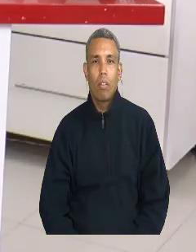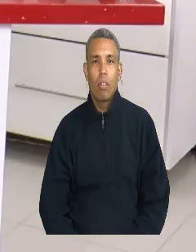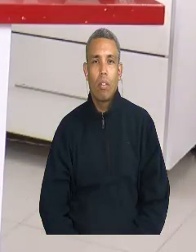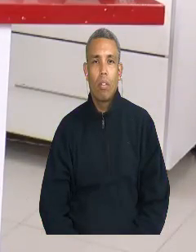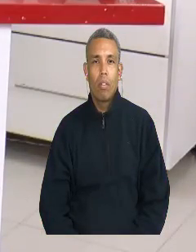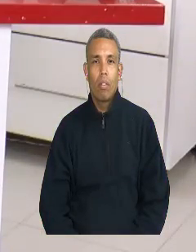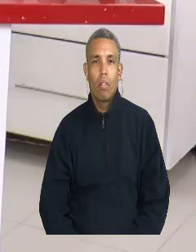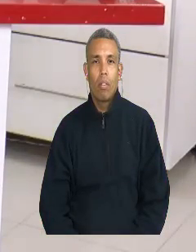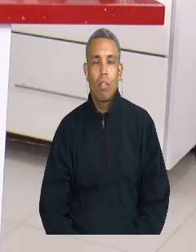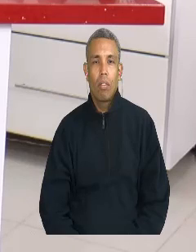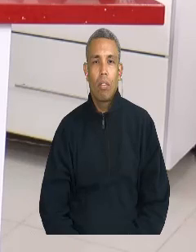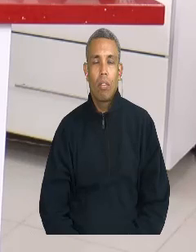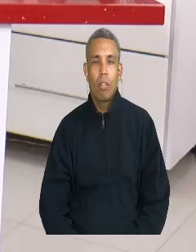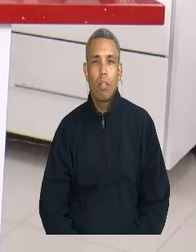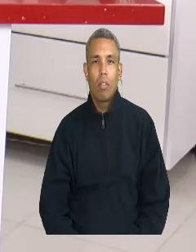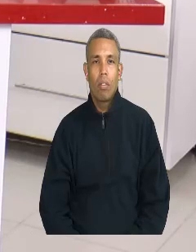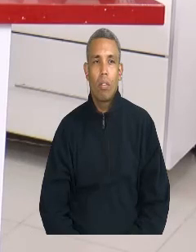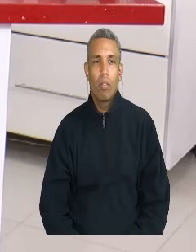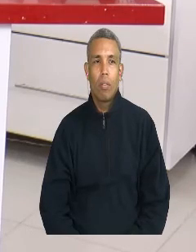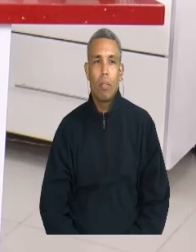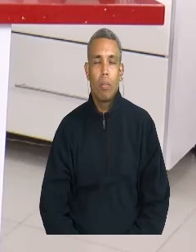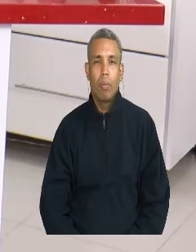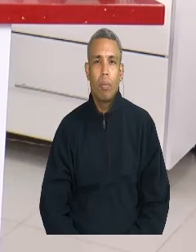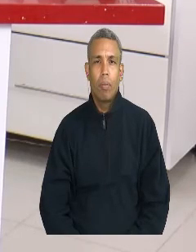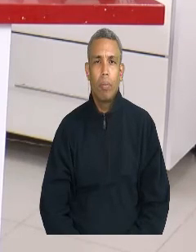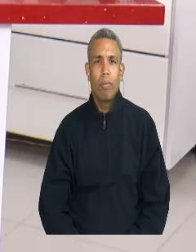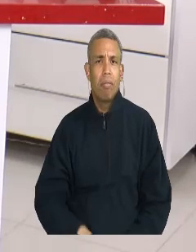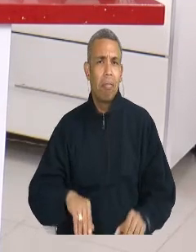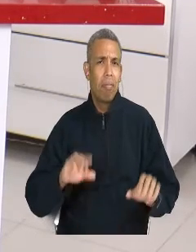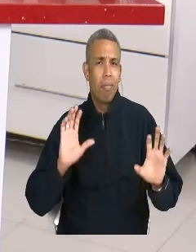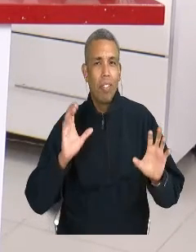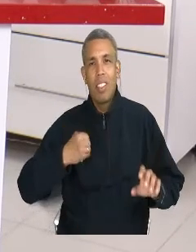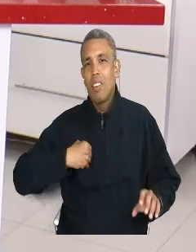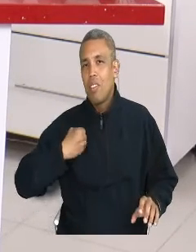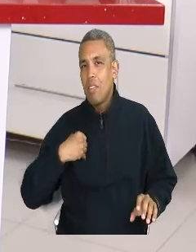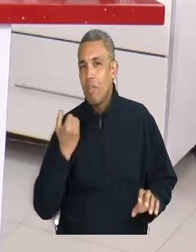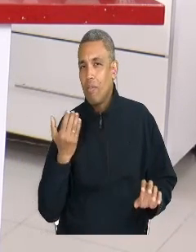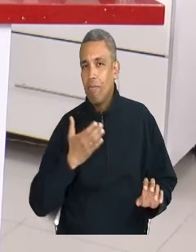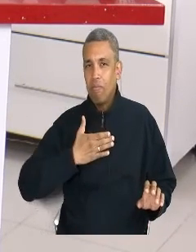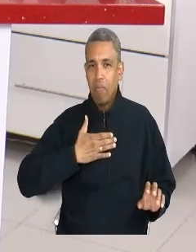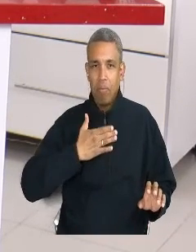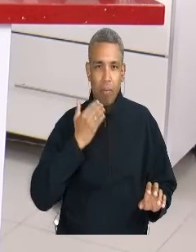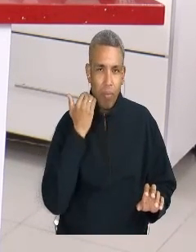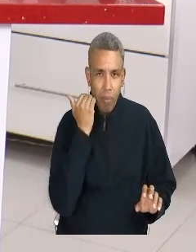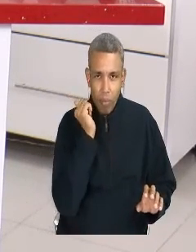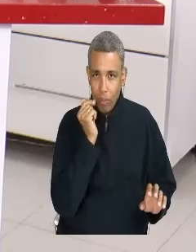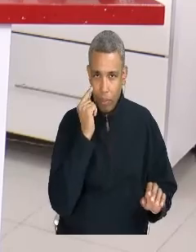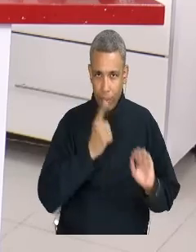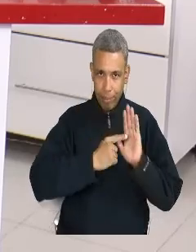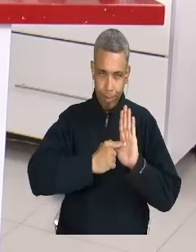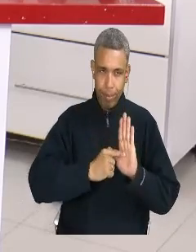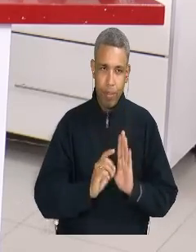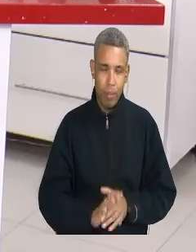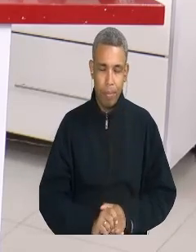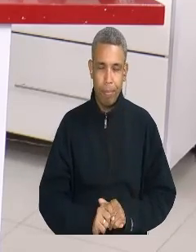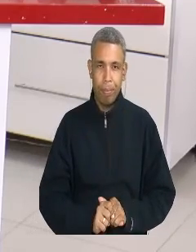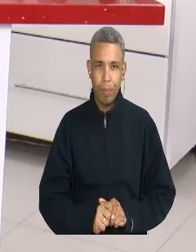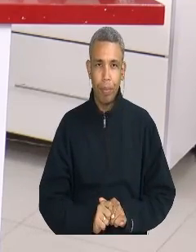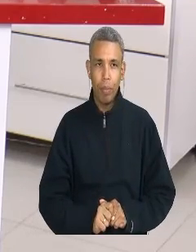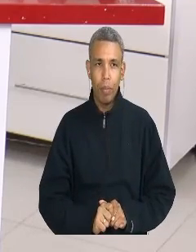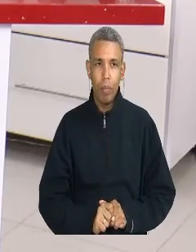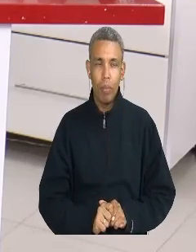Bueno, amas de casa, jóvenes, caballeros, damas, como lo pudieron ver, ahí estaban nuestros ingredientes. A ver, vamos a